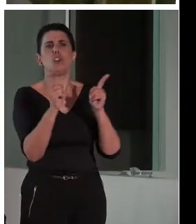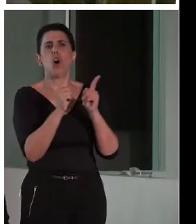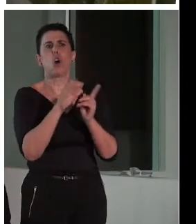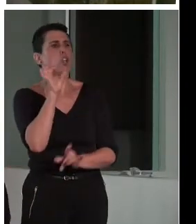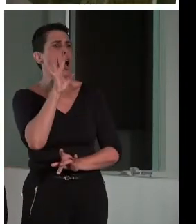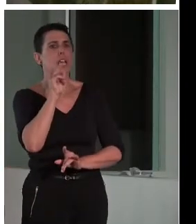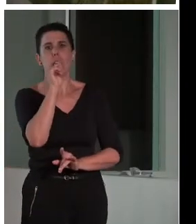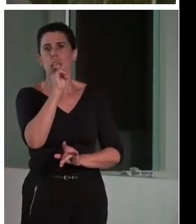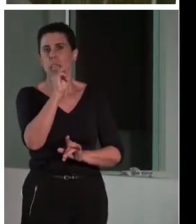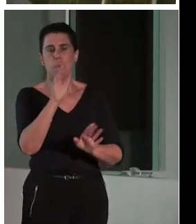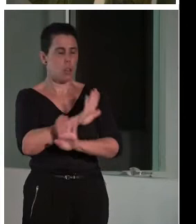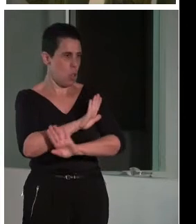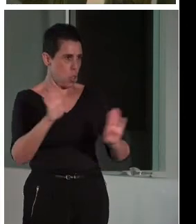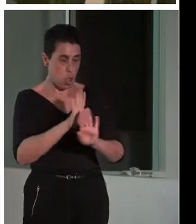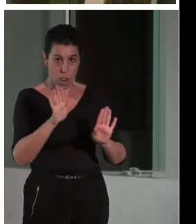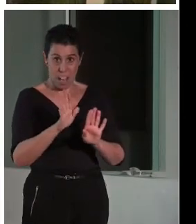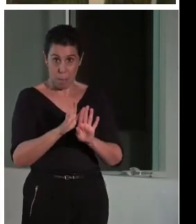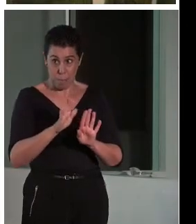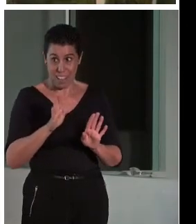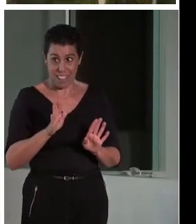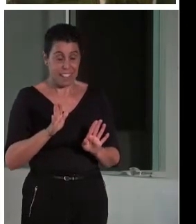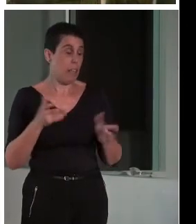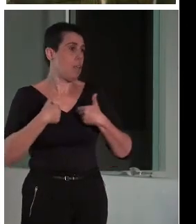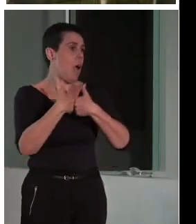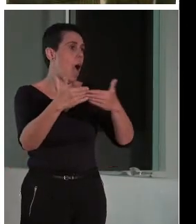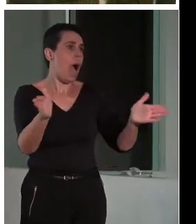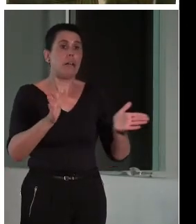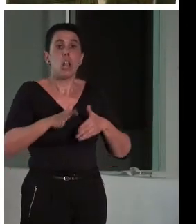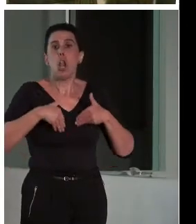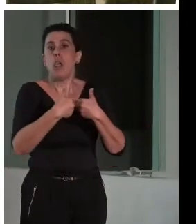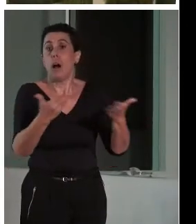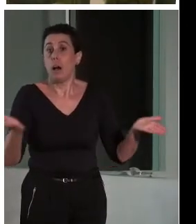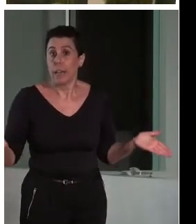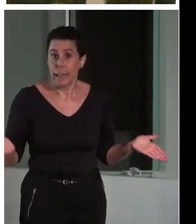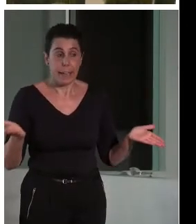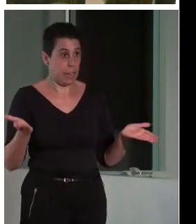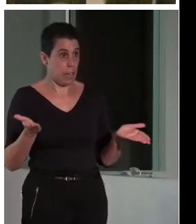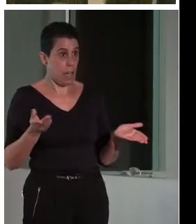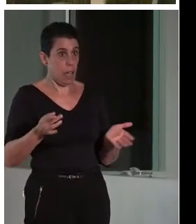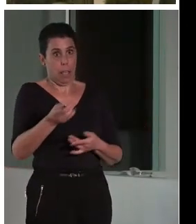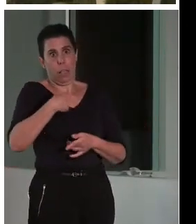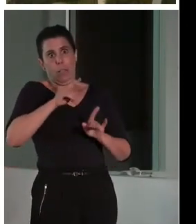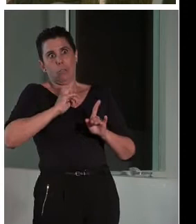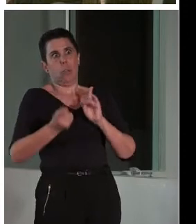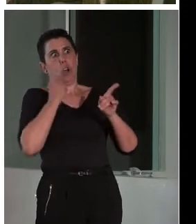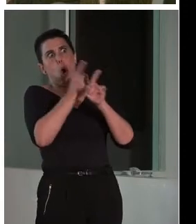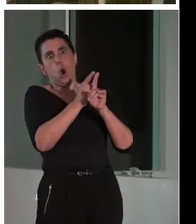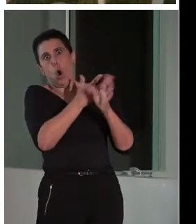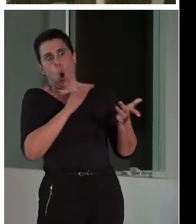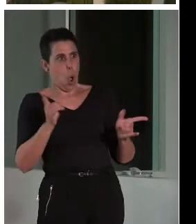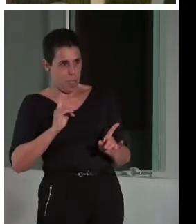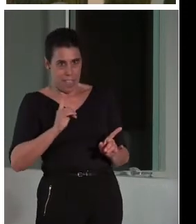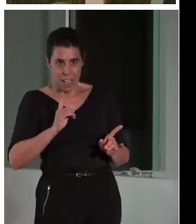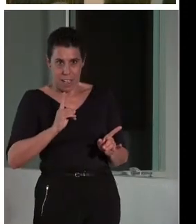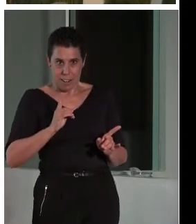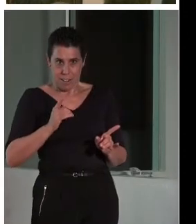actualizados de nuestro rol que nos tenéis totalmente a vuestra disposición que no somos el enemigo a batir sino todo lo contrario o